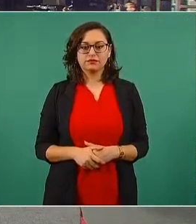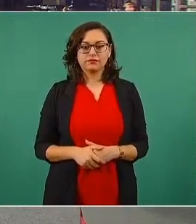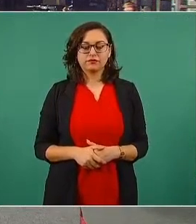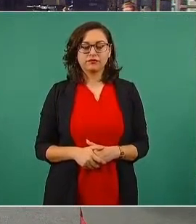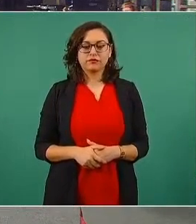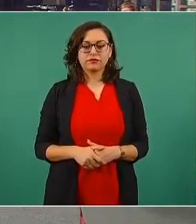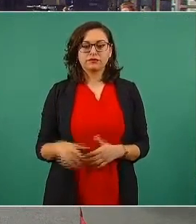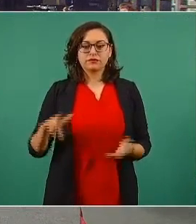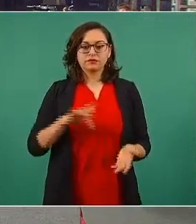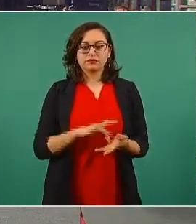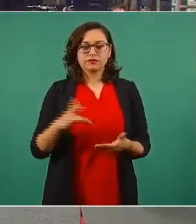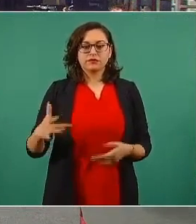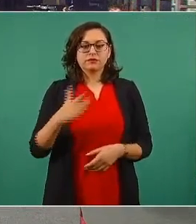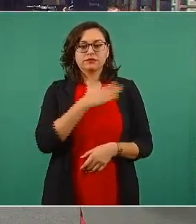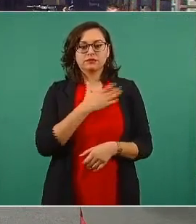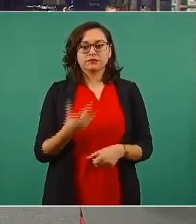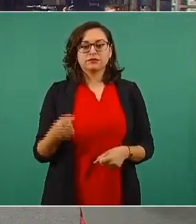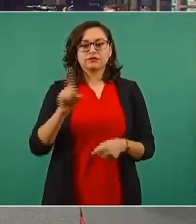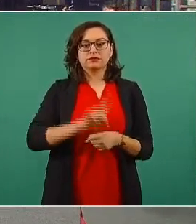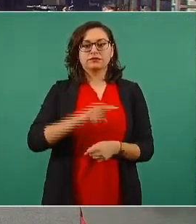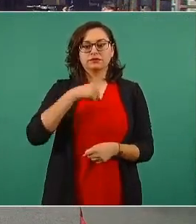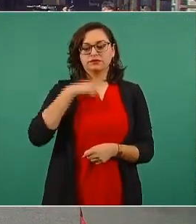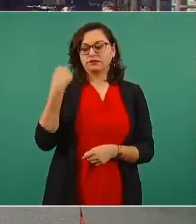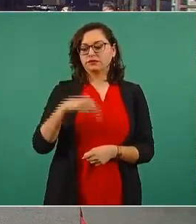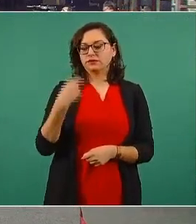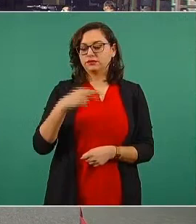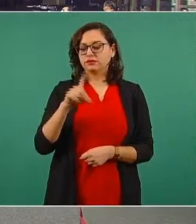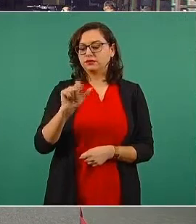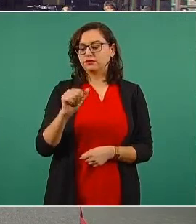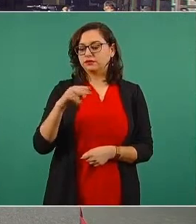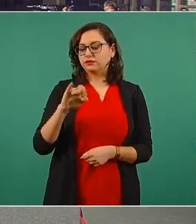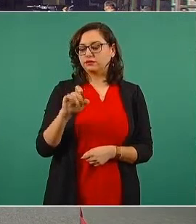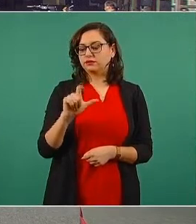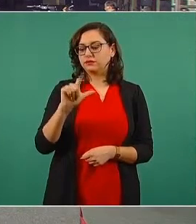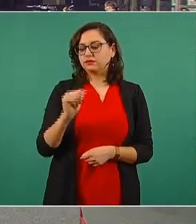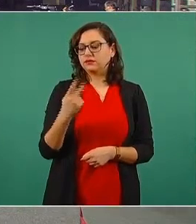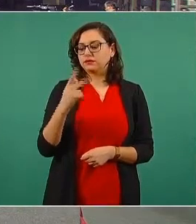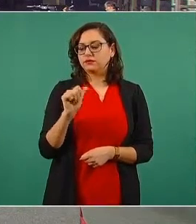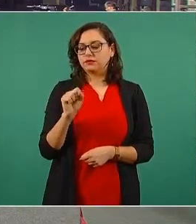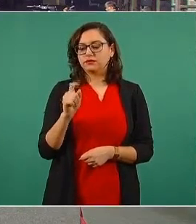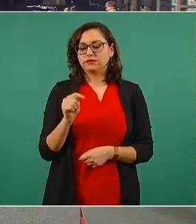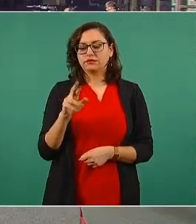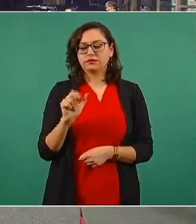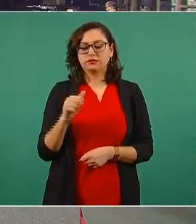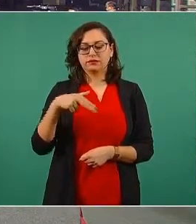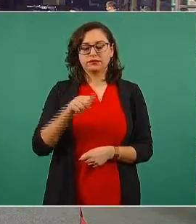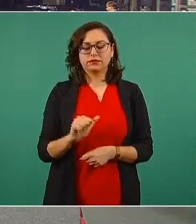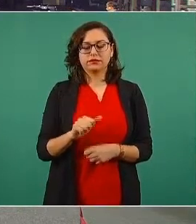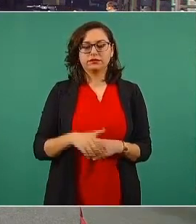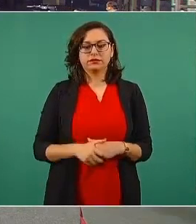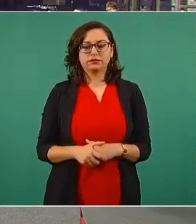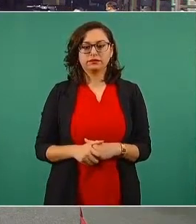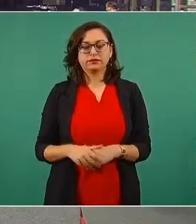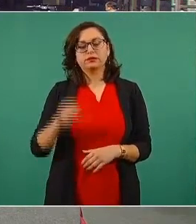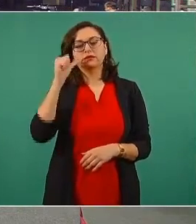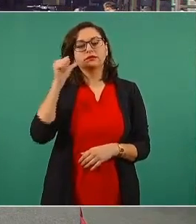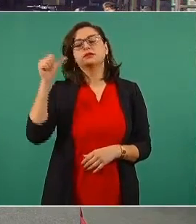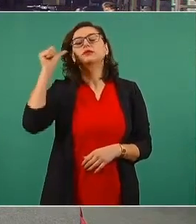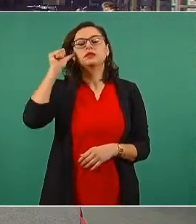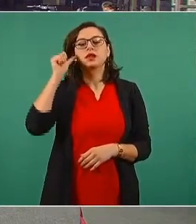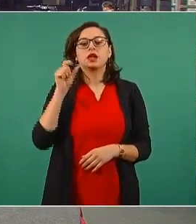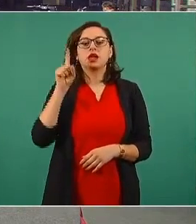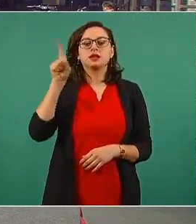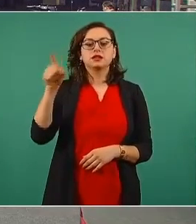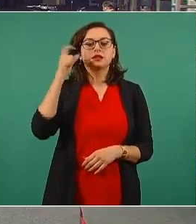Gracias, presidente. Buenos días. Daniela Pastrana, de Pie de Página. Ayer hubo elecciones en Ayutla de los